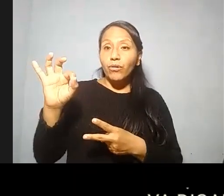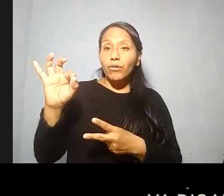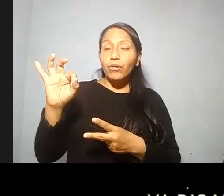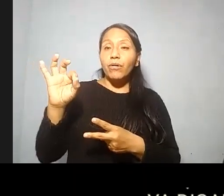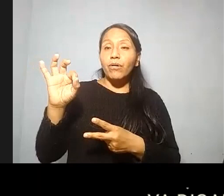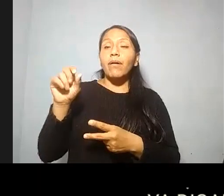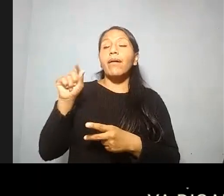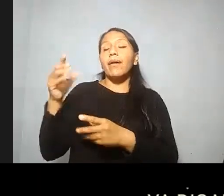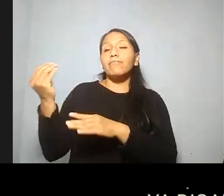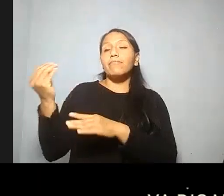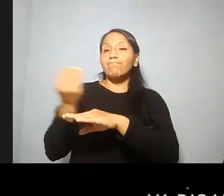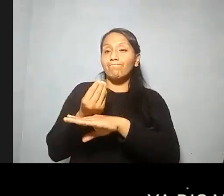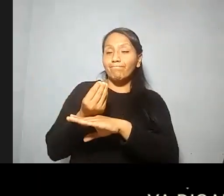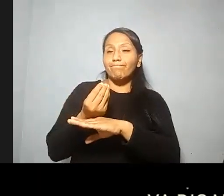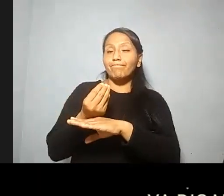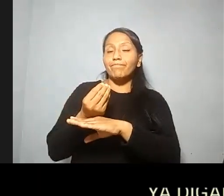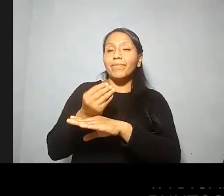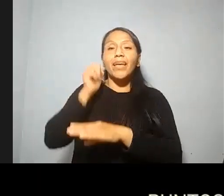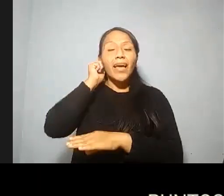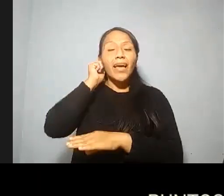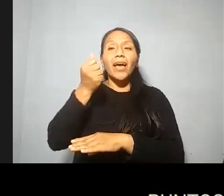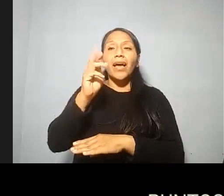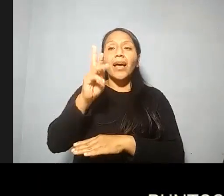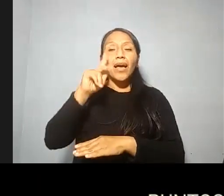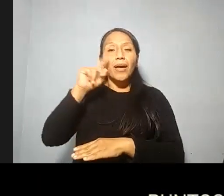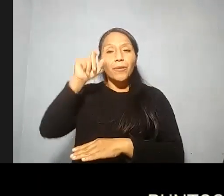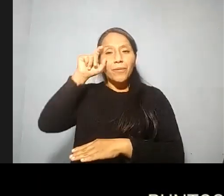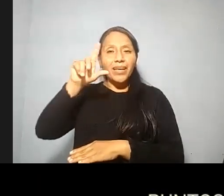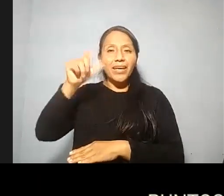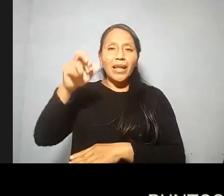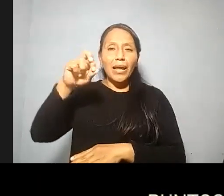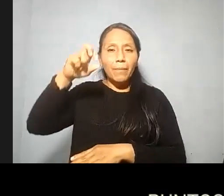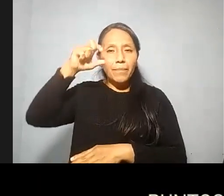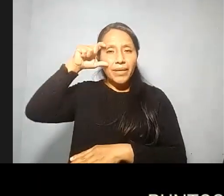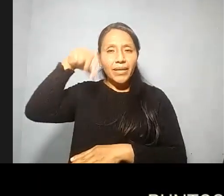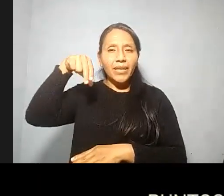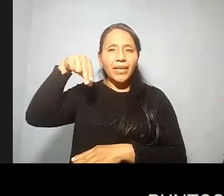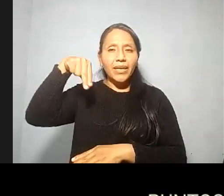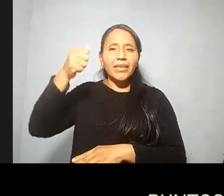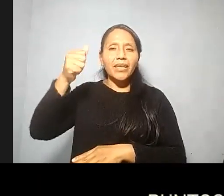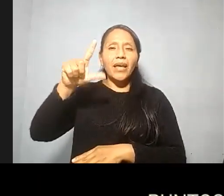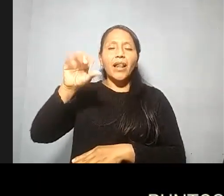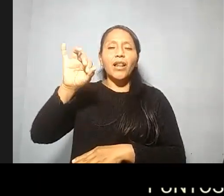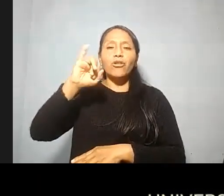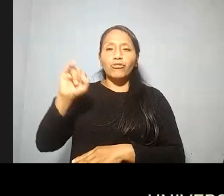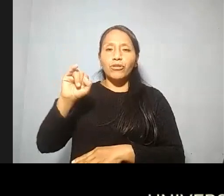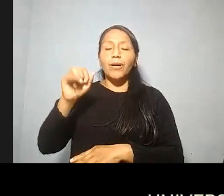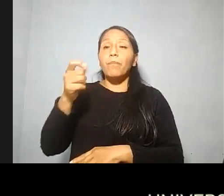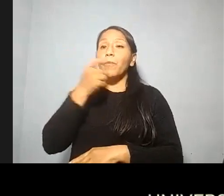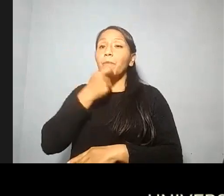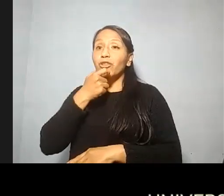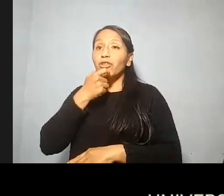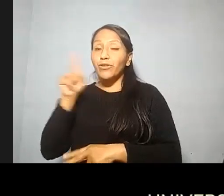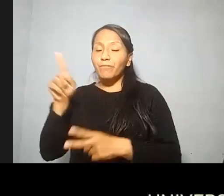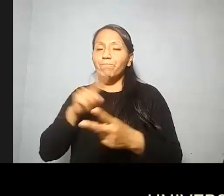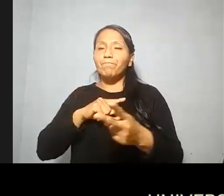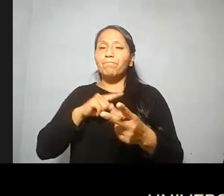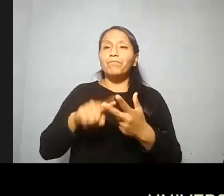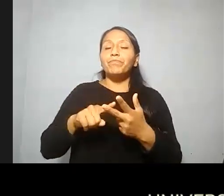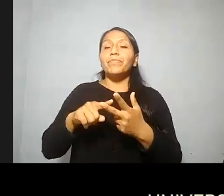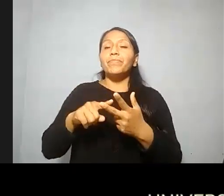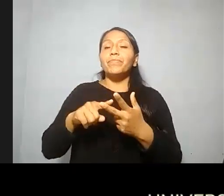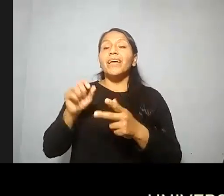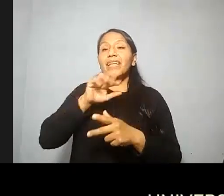representada por Gabriela Peñalosa, por Mendoza, y representando al área de Cuyo.